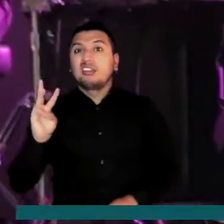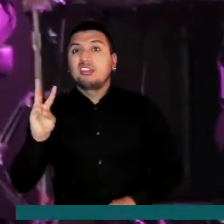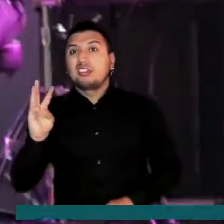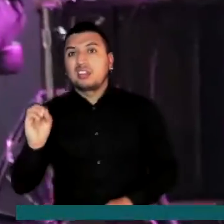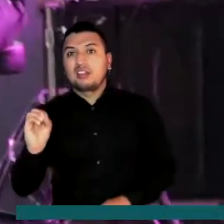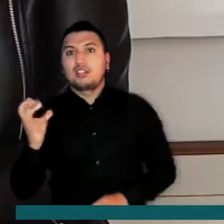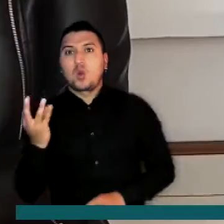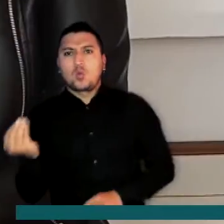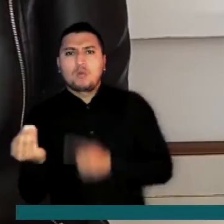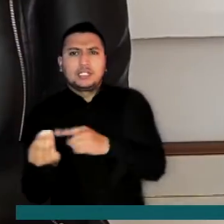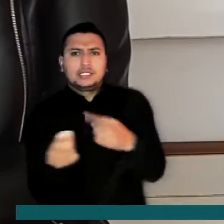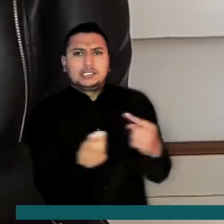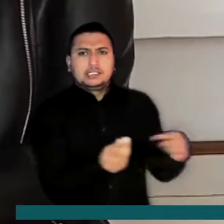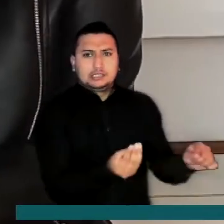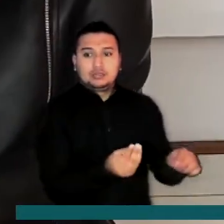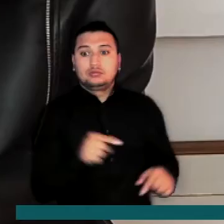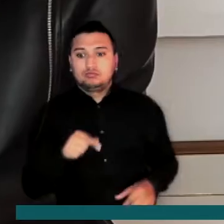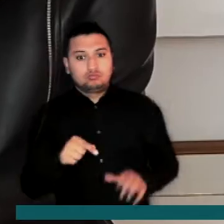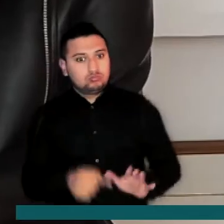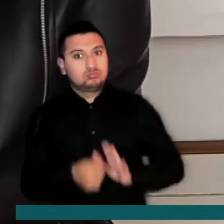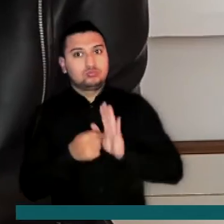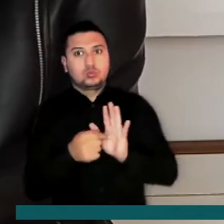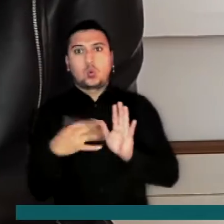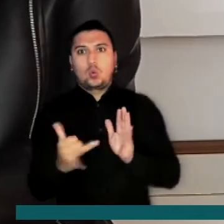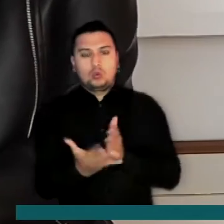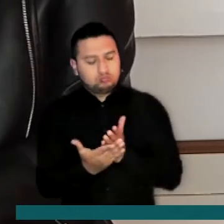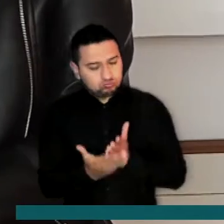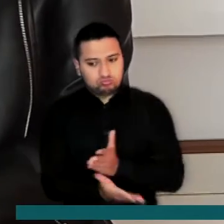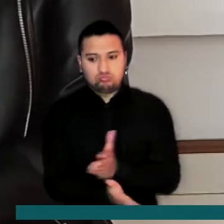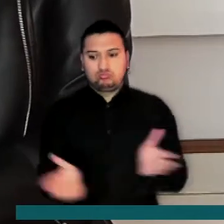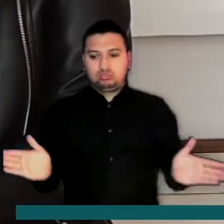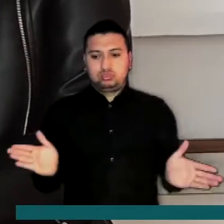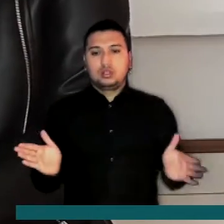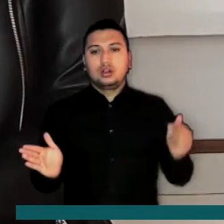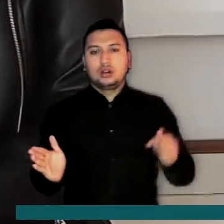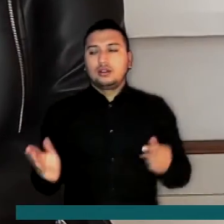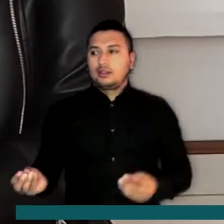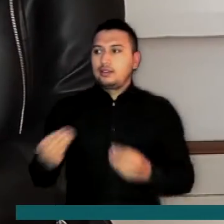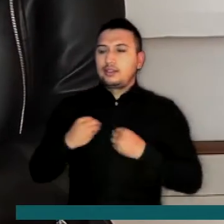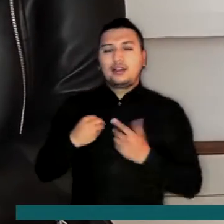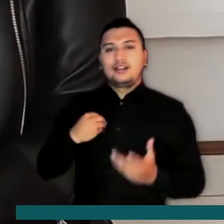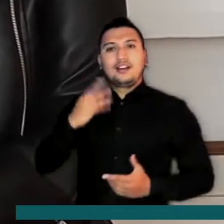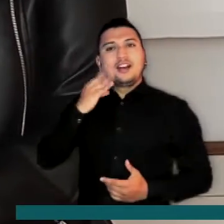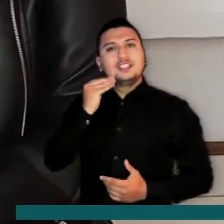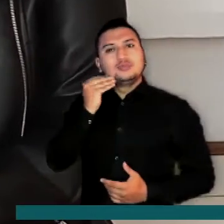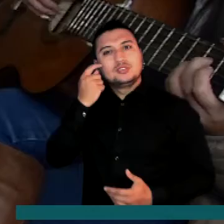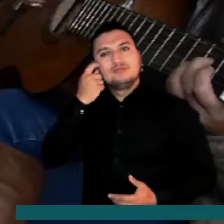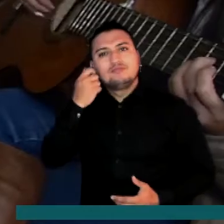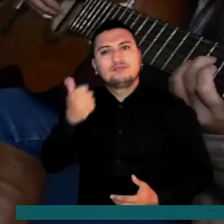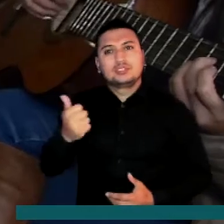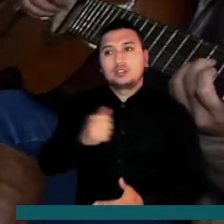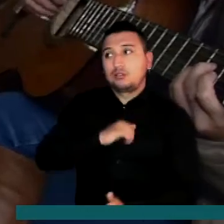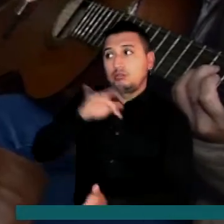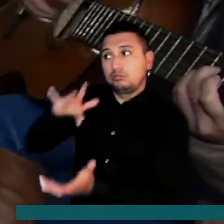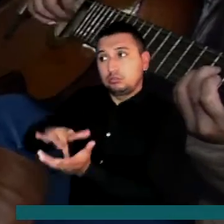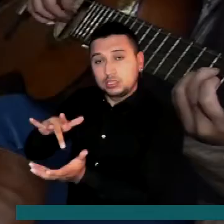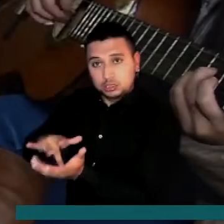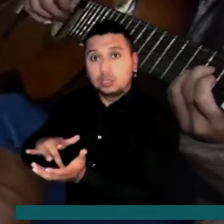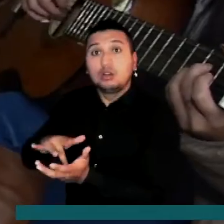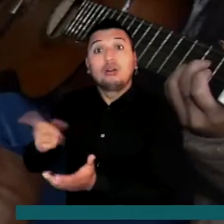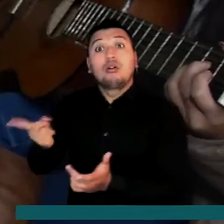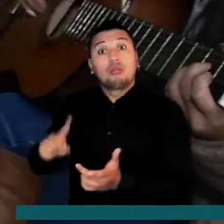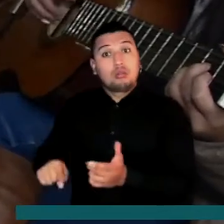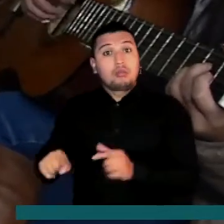amplia oferta que ofrece experiencias físicas, presenciales, pero también virtuales,